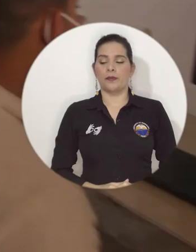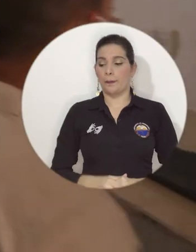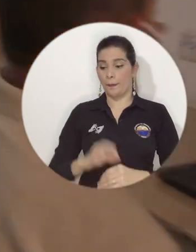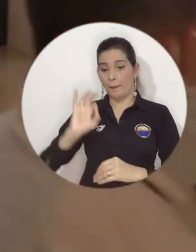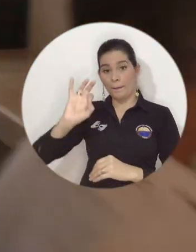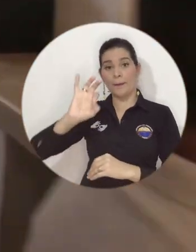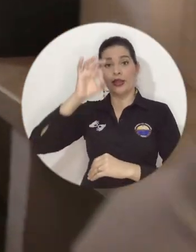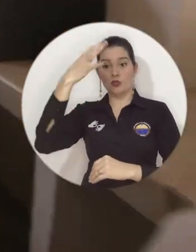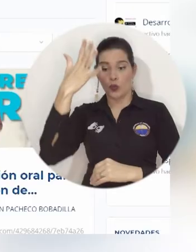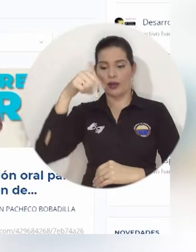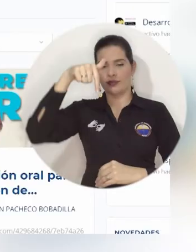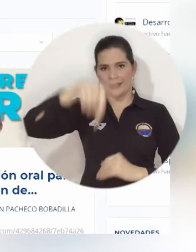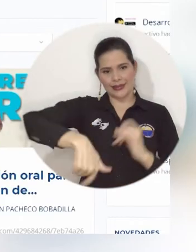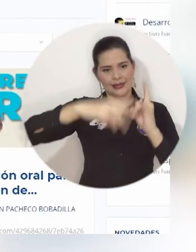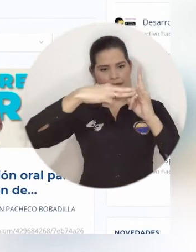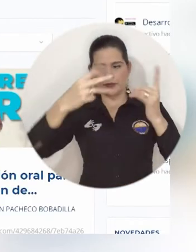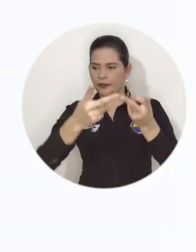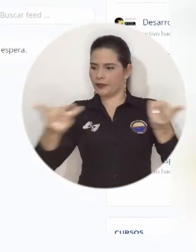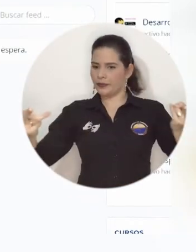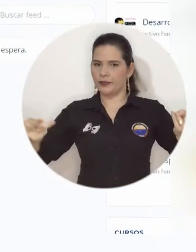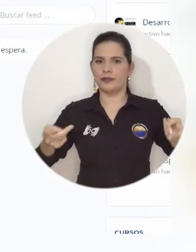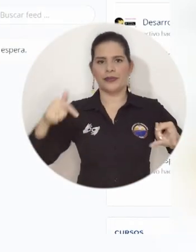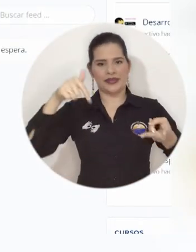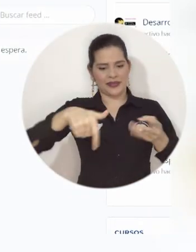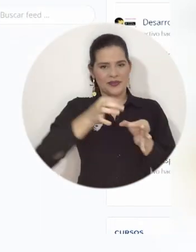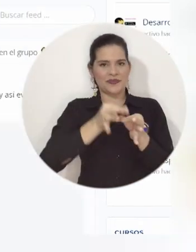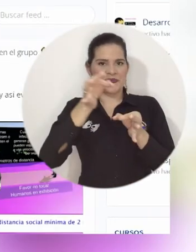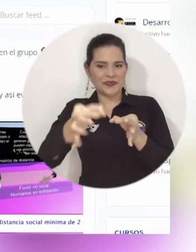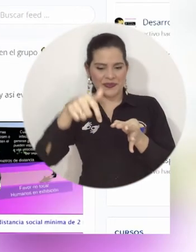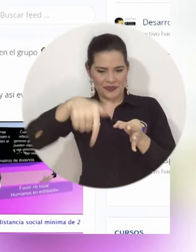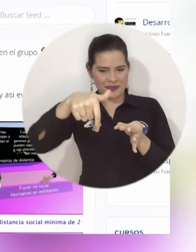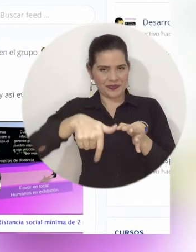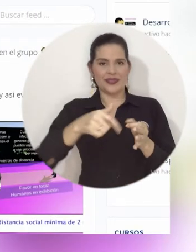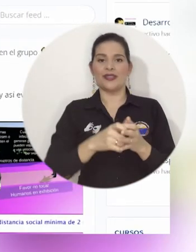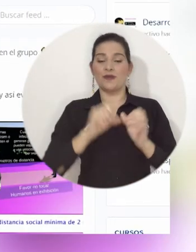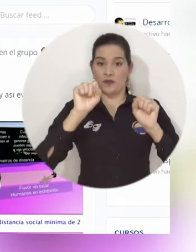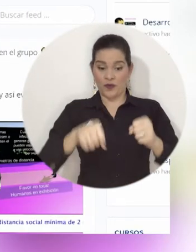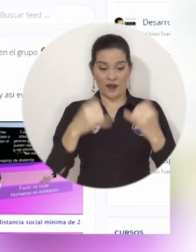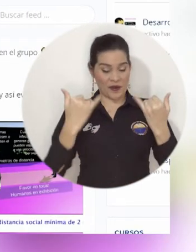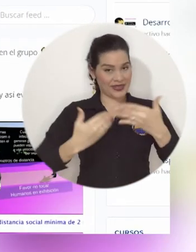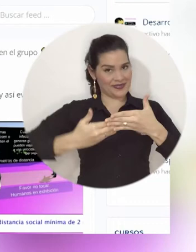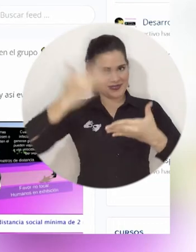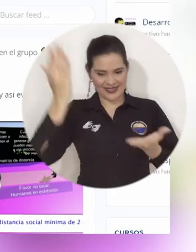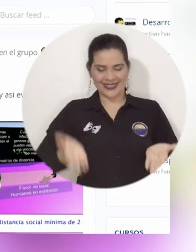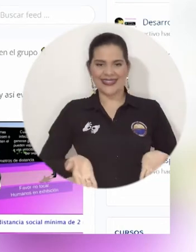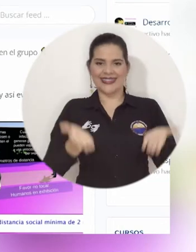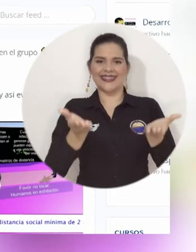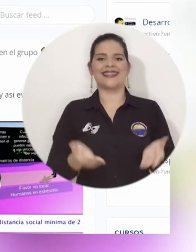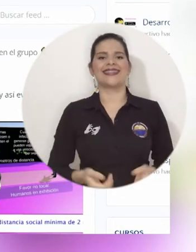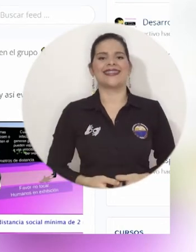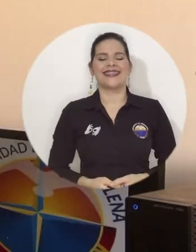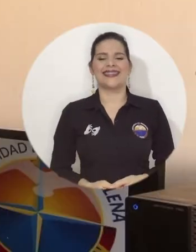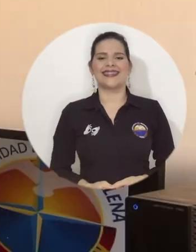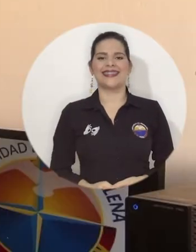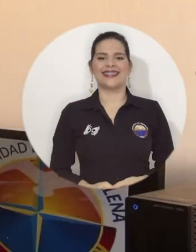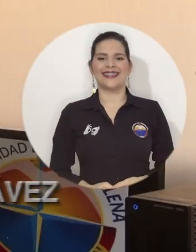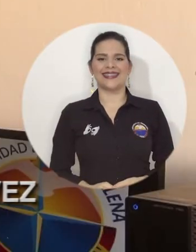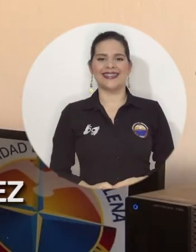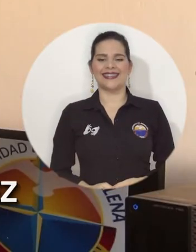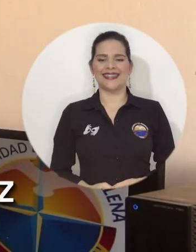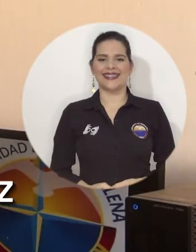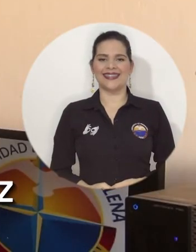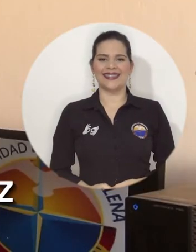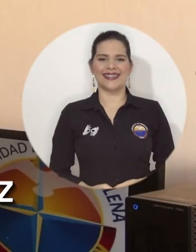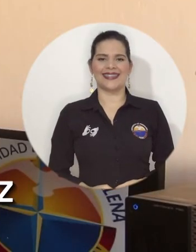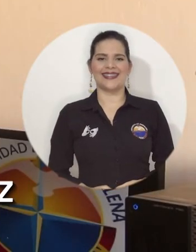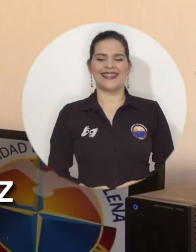Es una sede del bloque 10, del bloque virtual de la Universidad del Magdalena, donde están alojados nuestros contenidos y están disponibles en el municipio de